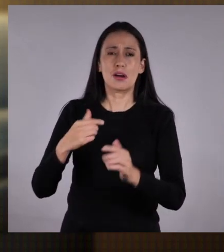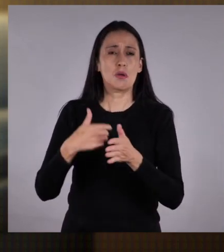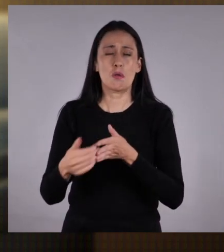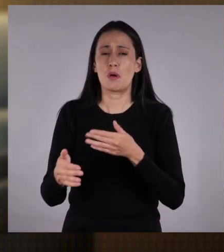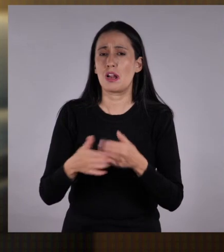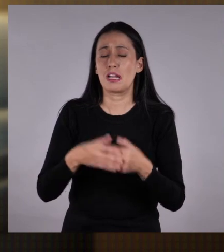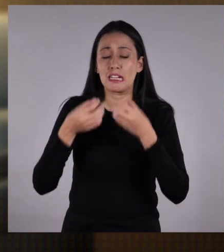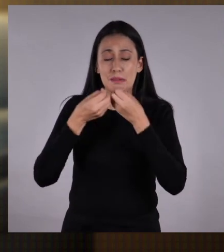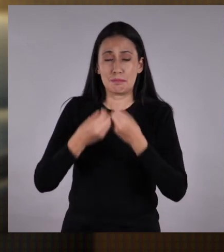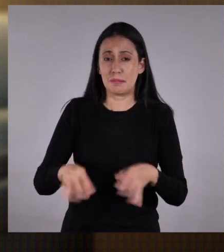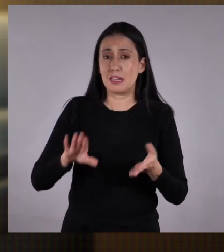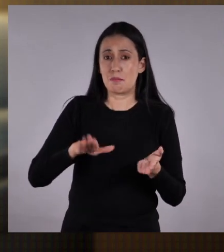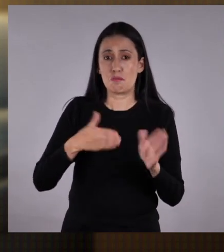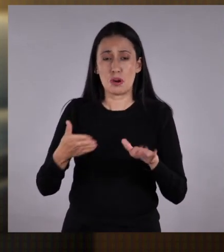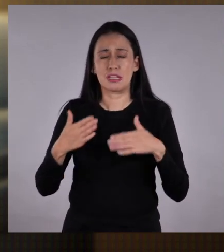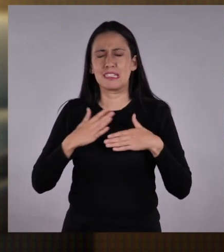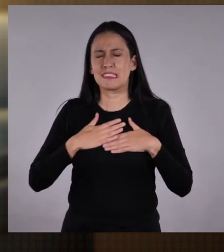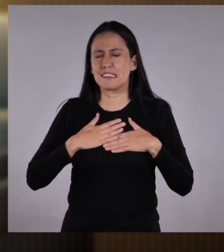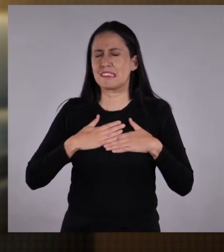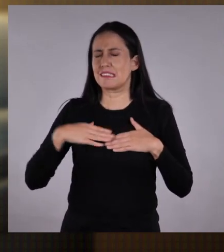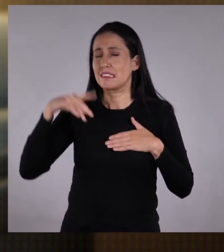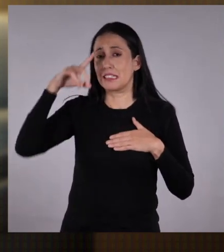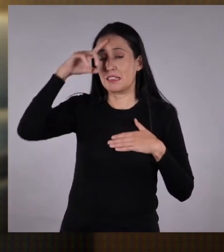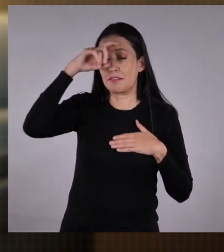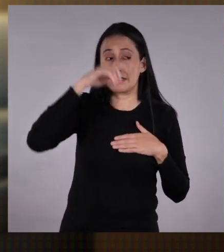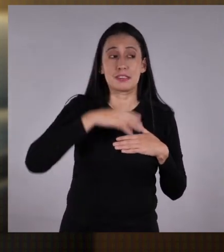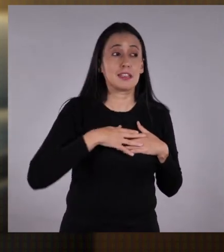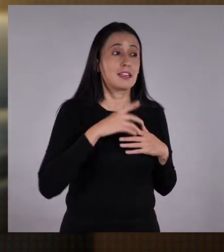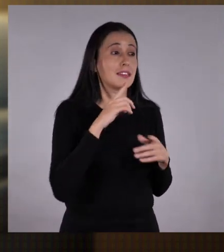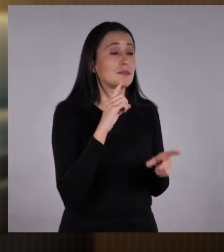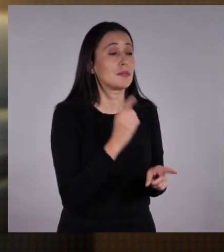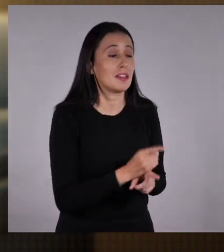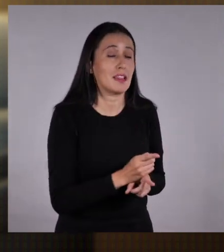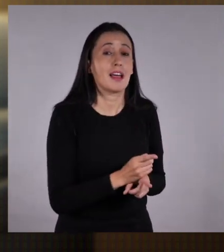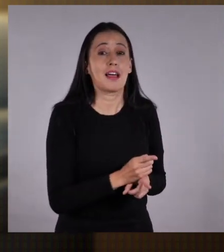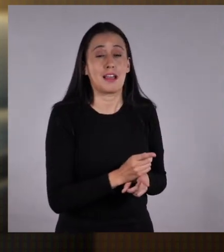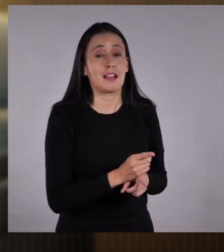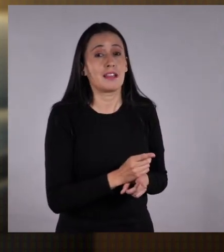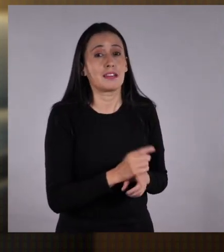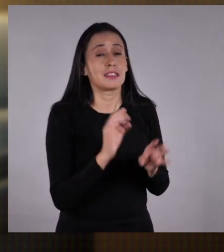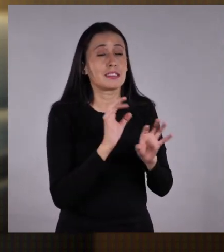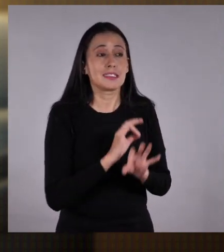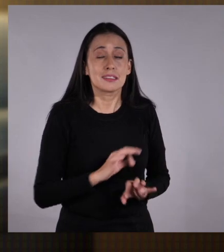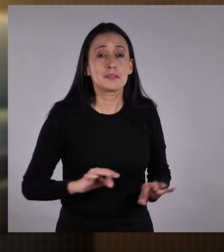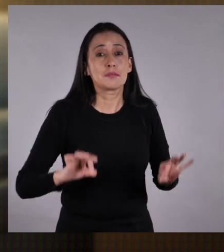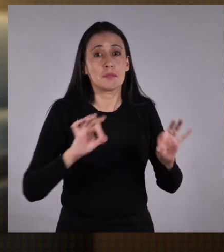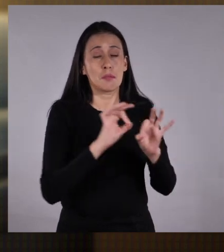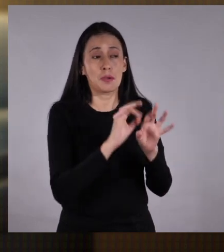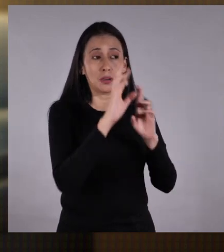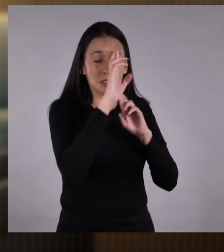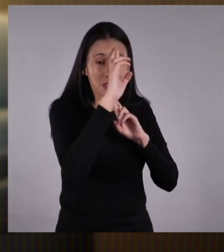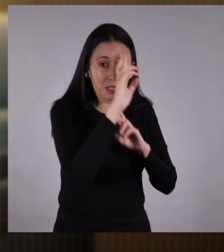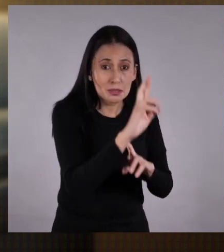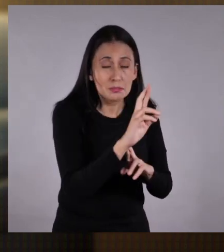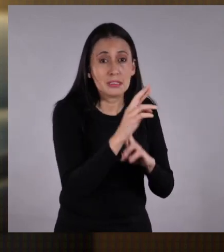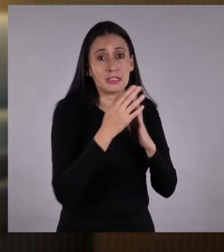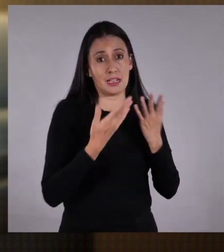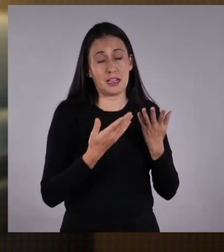Amigo Hugo, es verdad. Es importante respetar las pérdidas de todos y sus propios